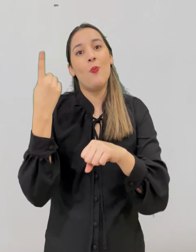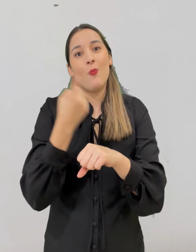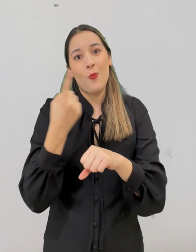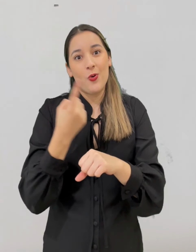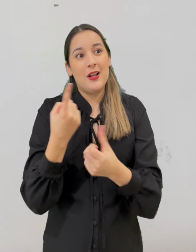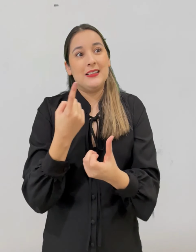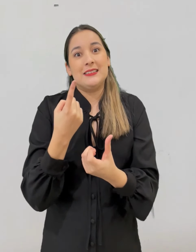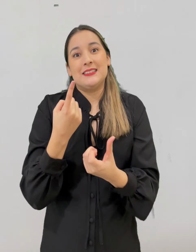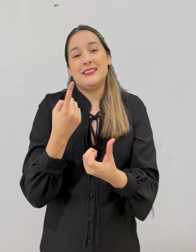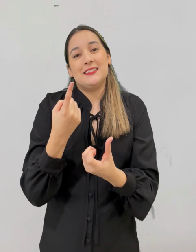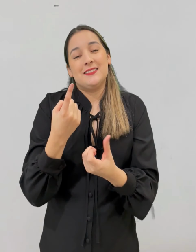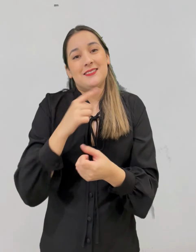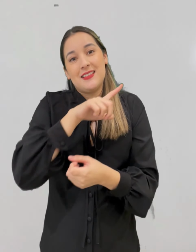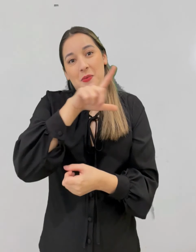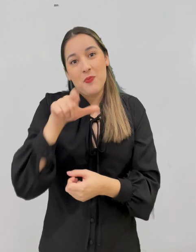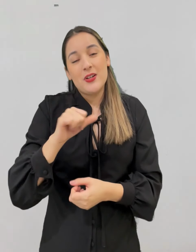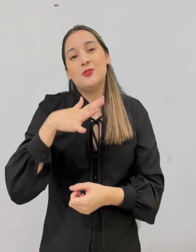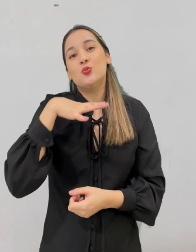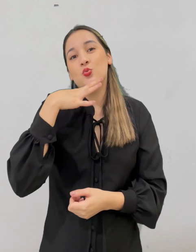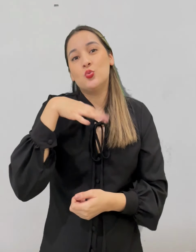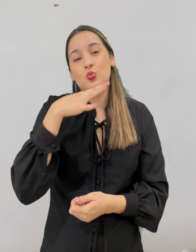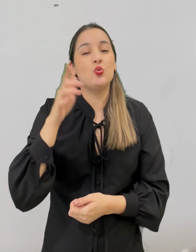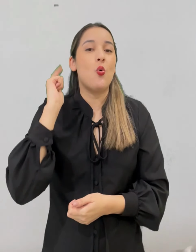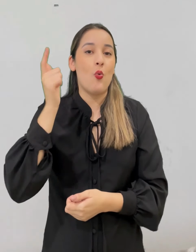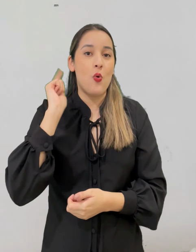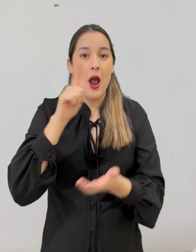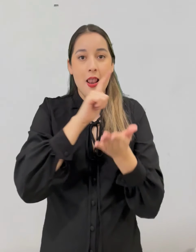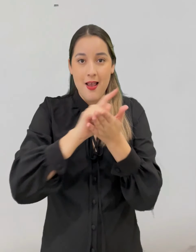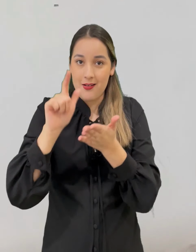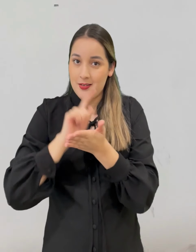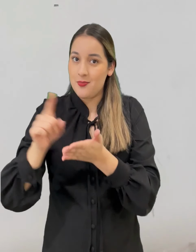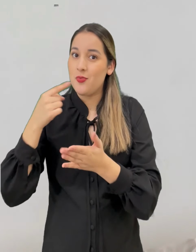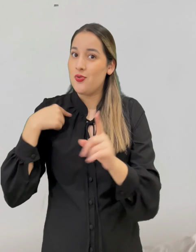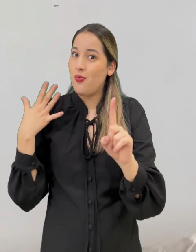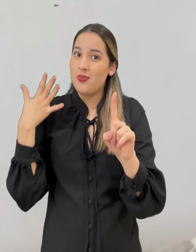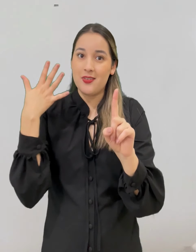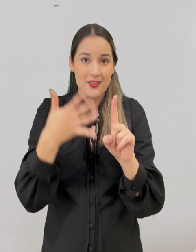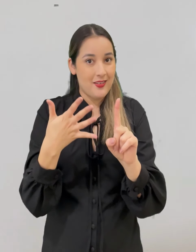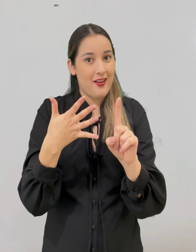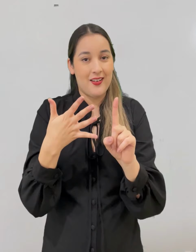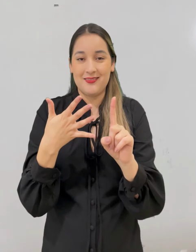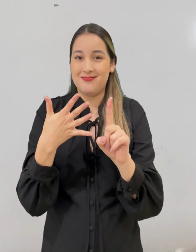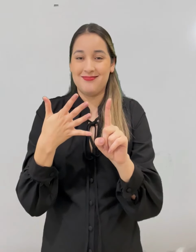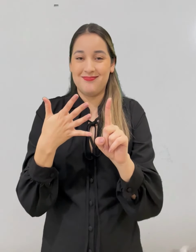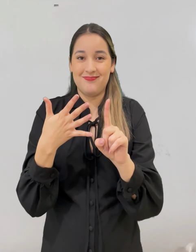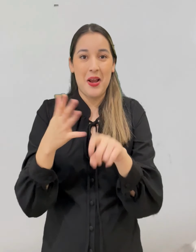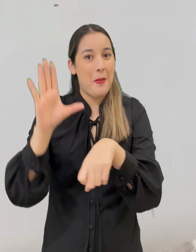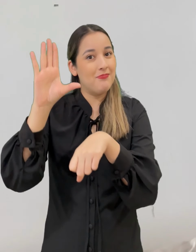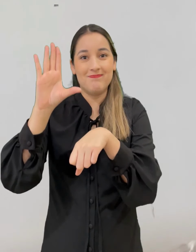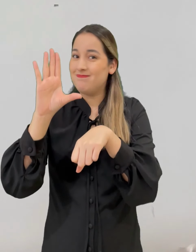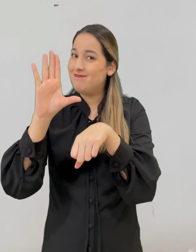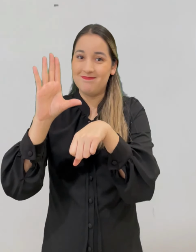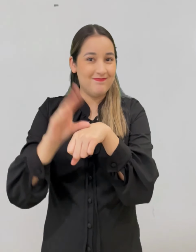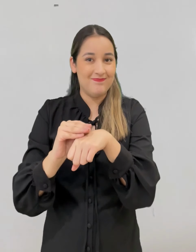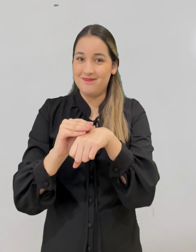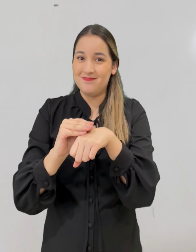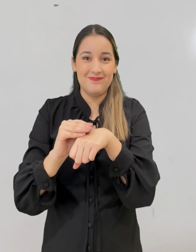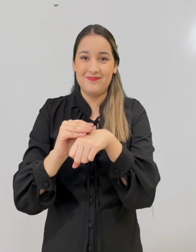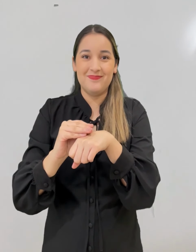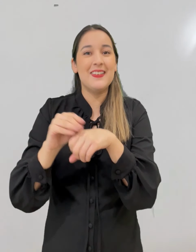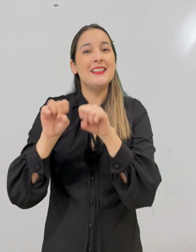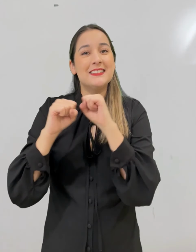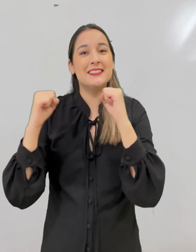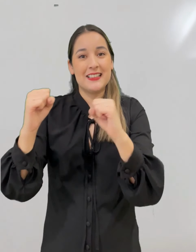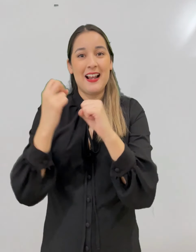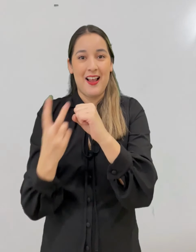los sillones por los perritos vamos a intentar no darles permiso de que si suben pero bueno ya veremos cómo nos